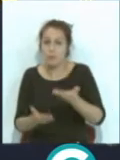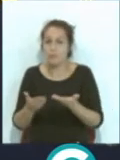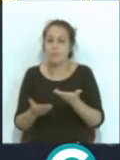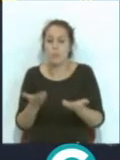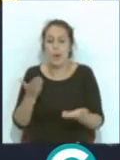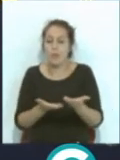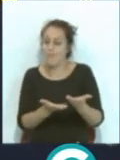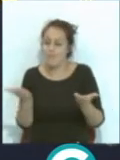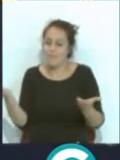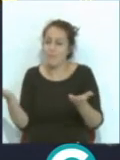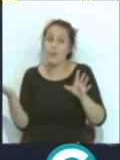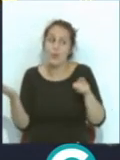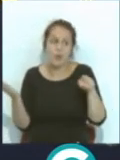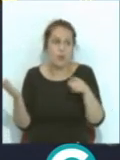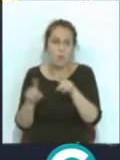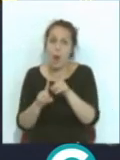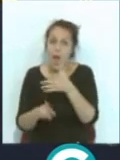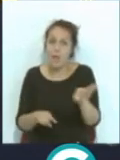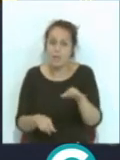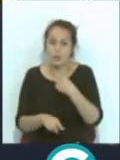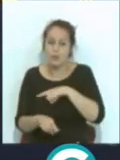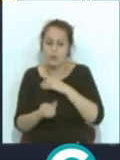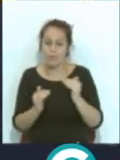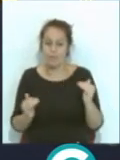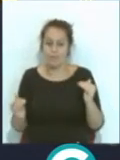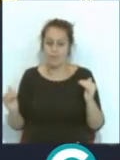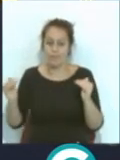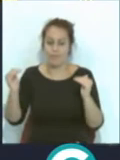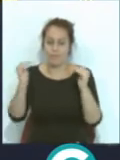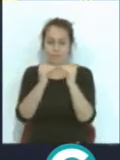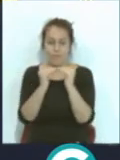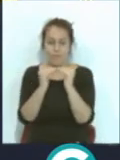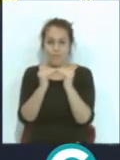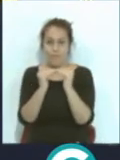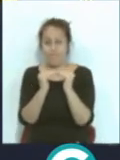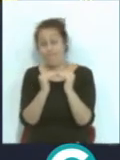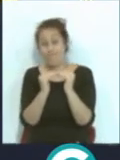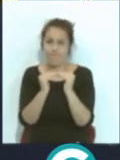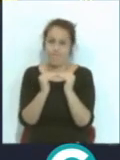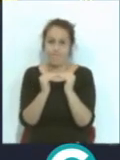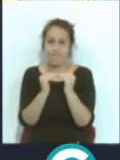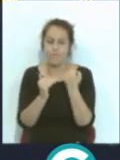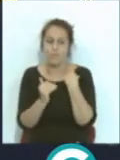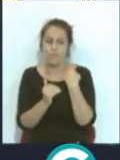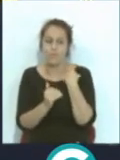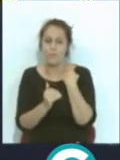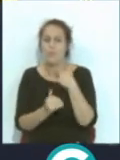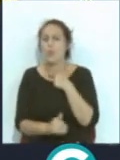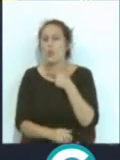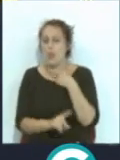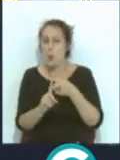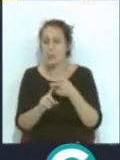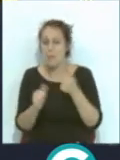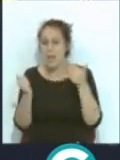demás. Entonces él sobresalía con eso. Luego cuando nos hemos ido igualando todos, pues ahí ya a mí me gustaría utilizarlo